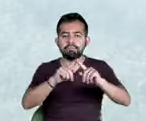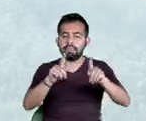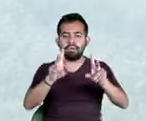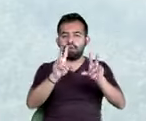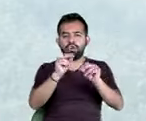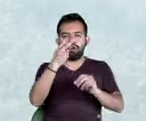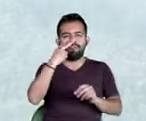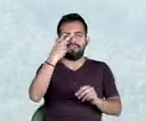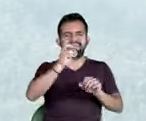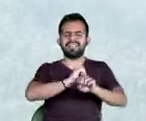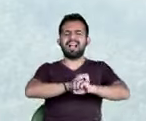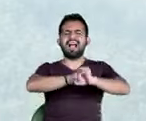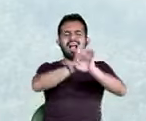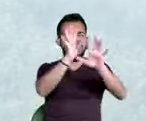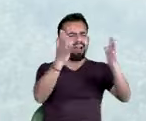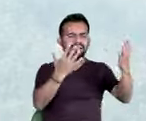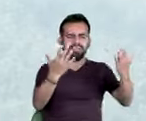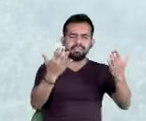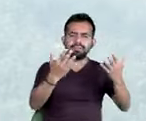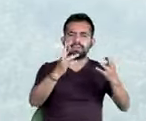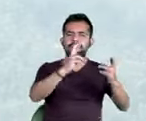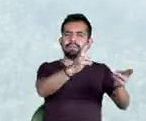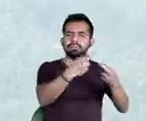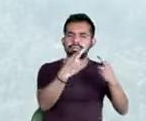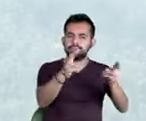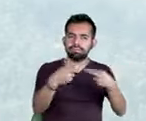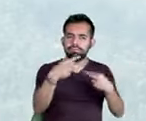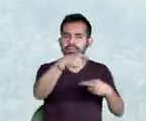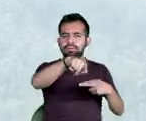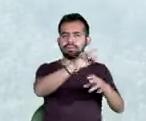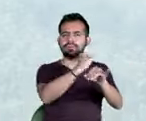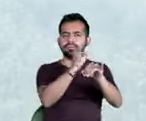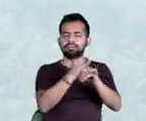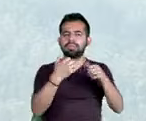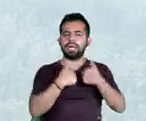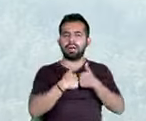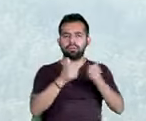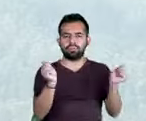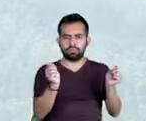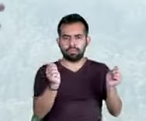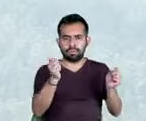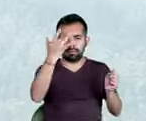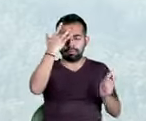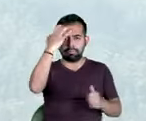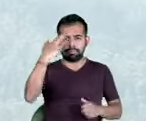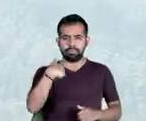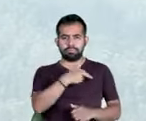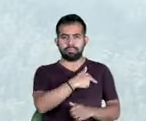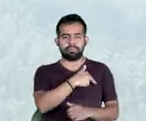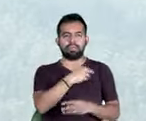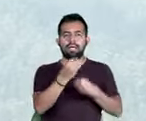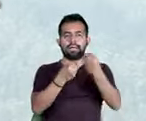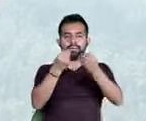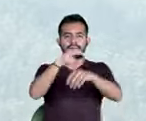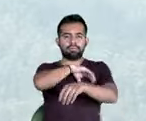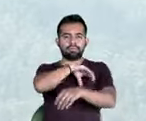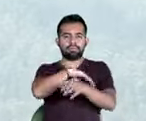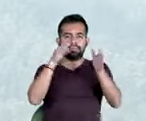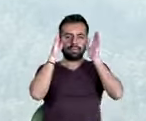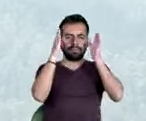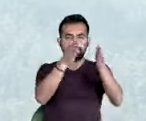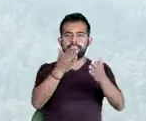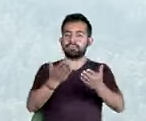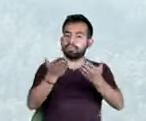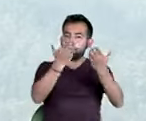una claridad de respuesta de las entidades autónomas frente a la rectoría que debe ejercer el municipio. Y con esto ya